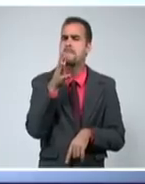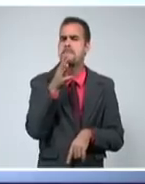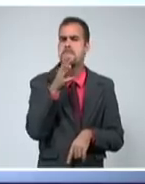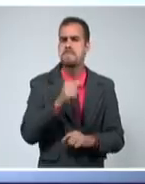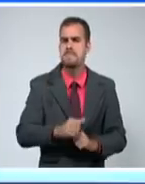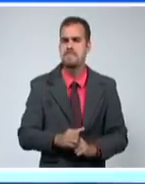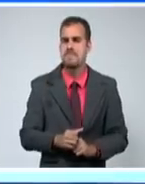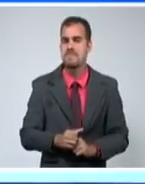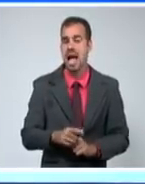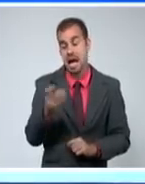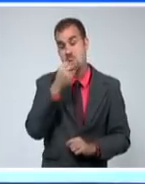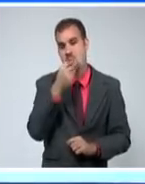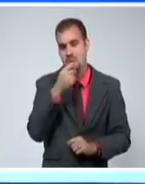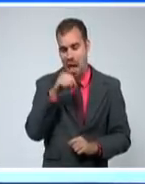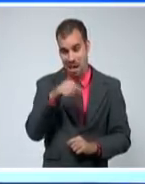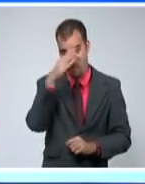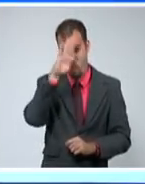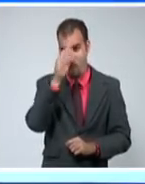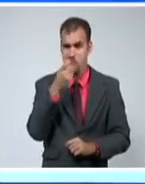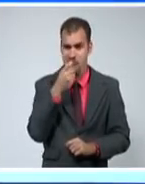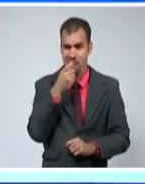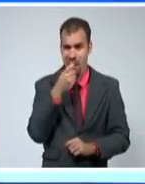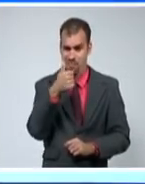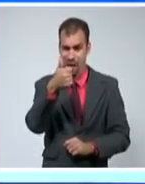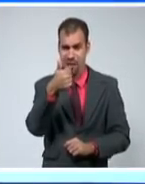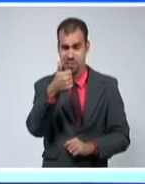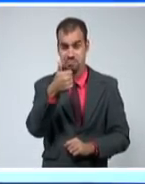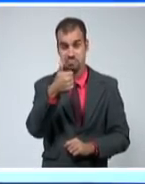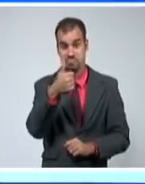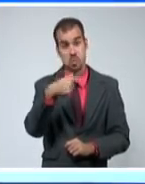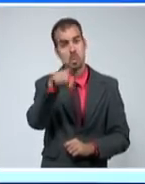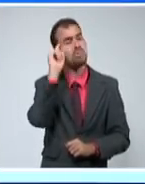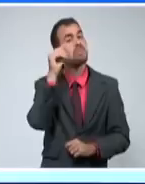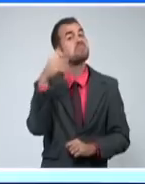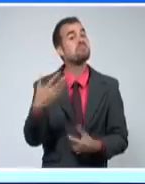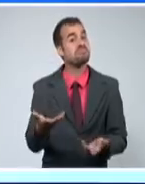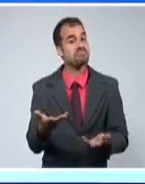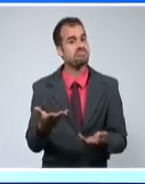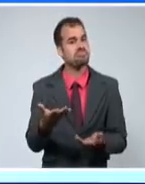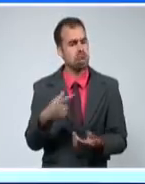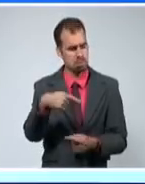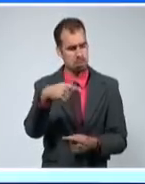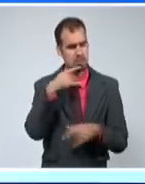frutos aquí en nuestro país ustedes qué opinan de esos frutos volveremos pronto grano 6